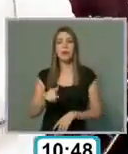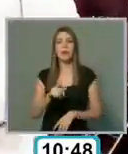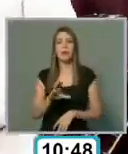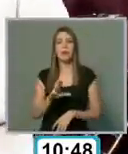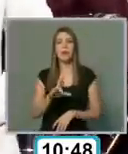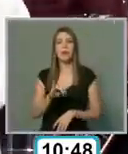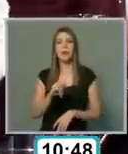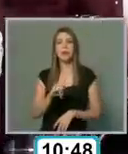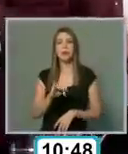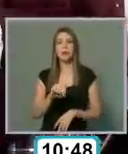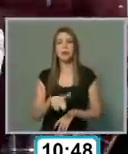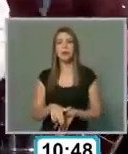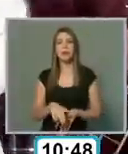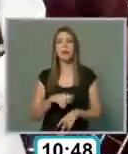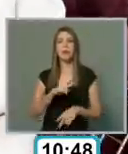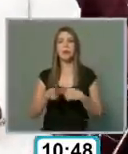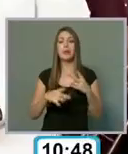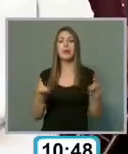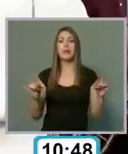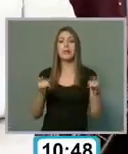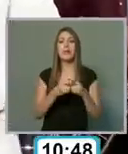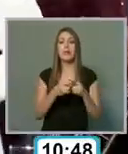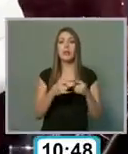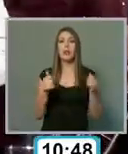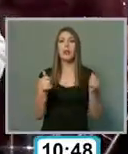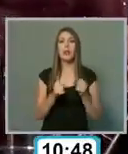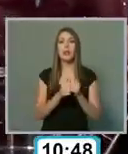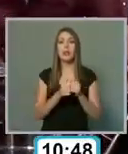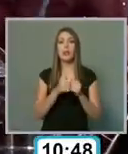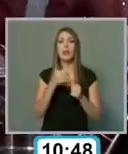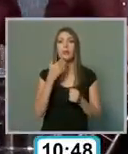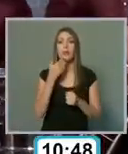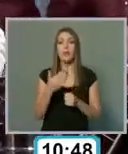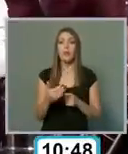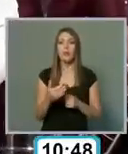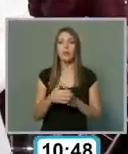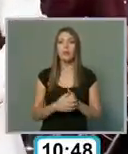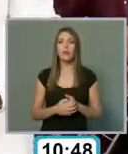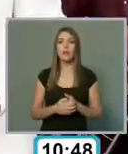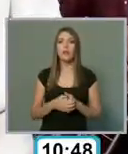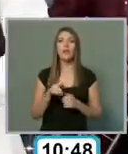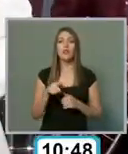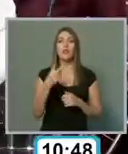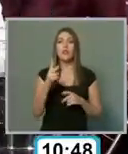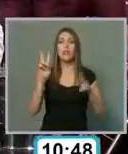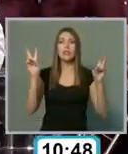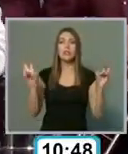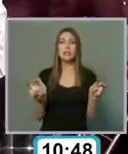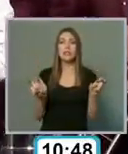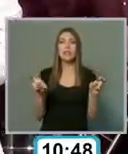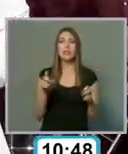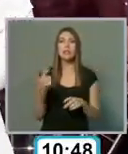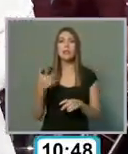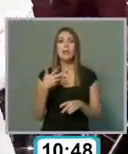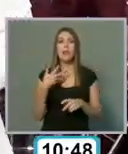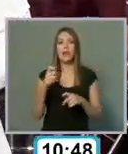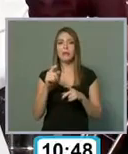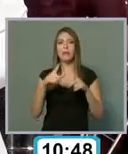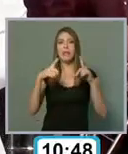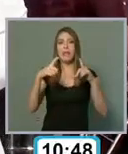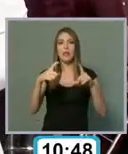Jacobo. Vamos a cerrar el programa con broche de oro, con dos grandes temas que vienen en este material discográfico que es el